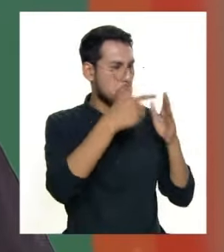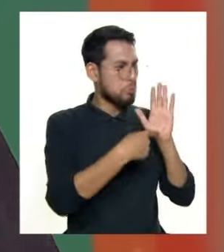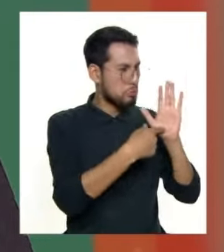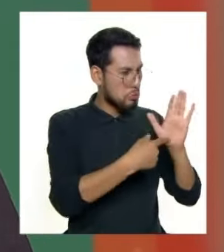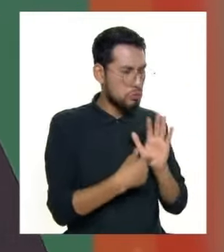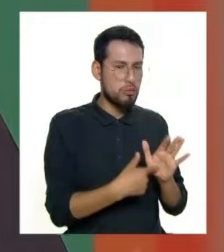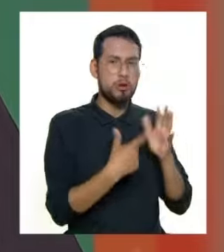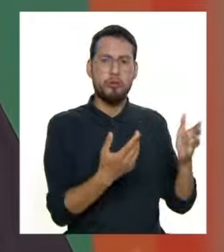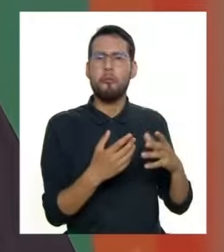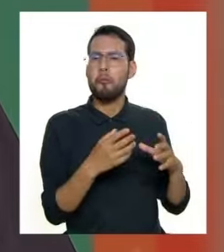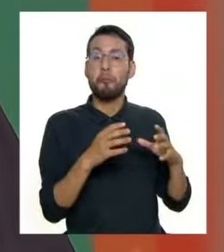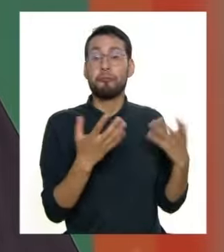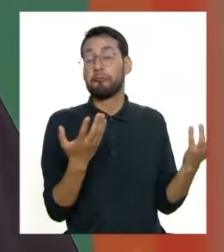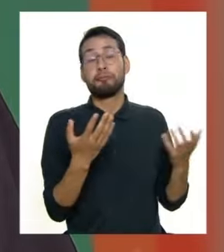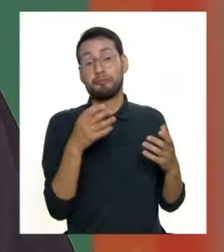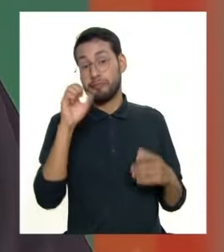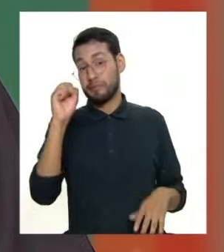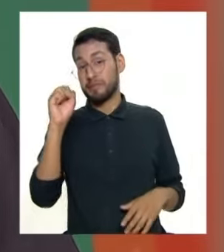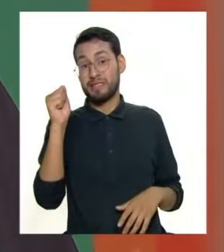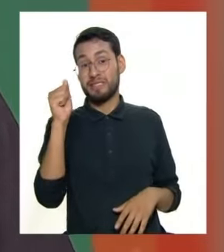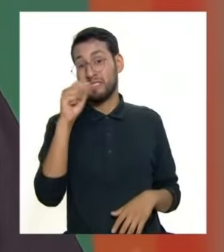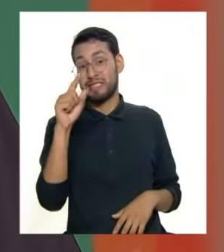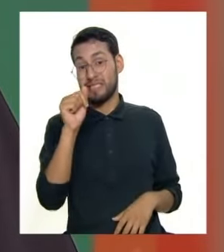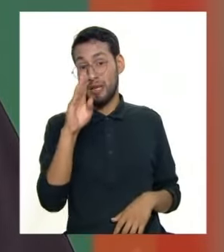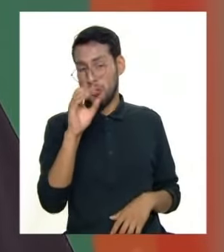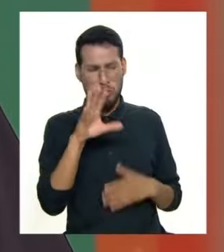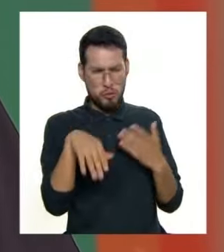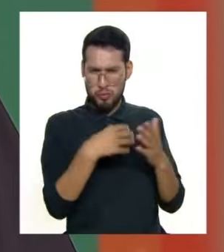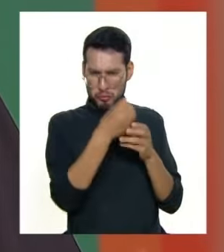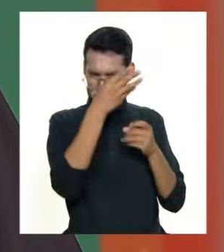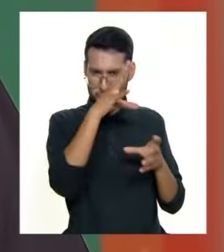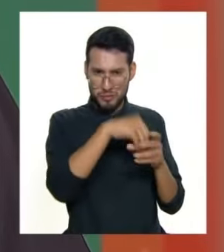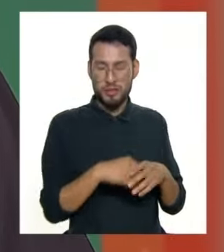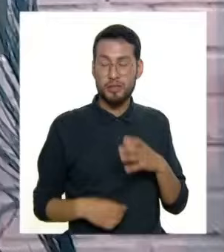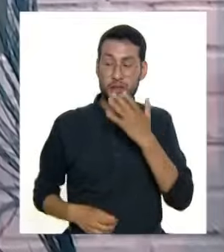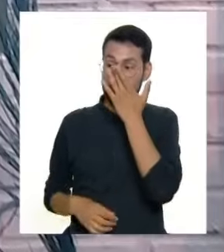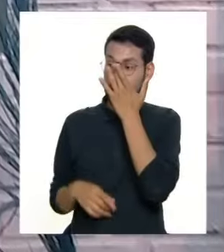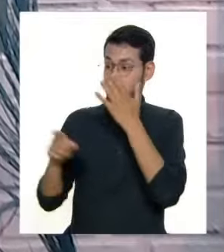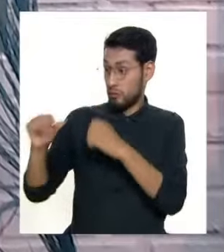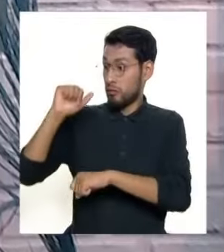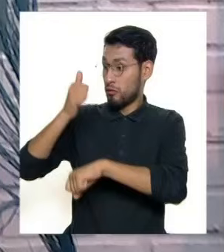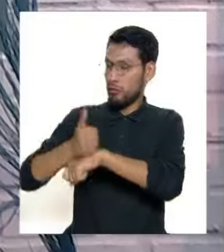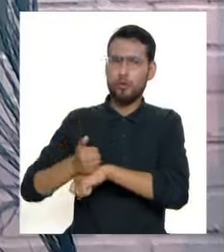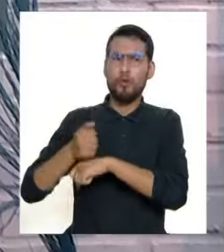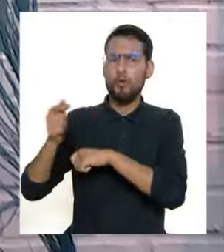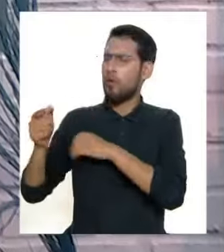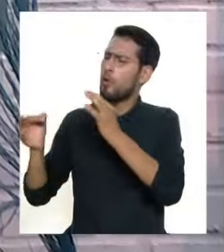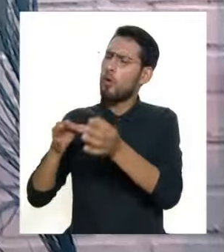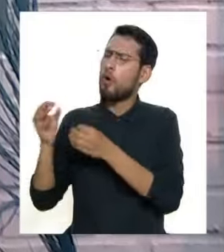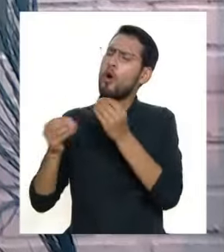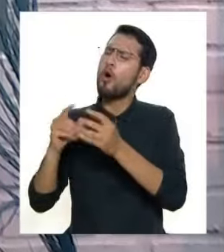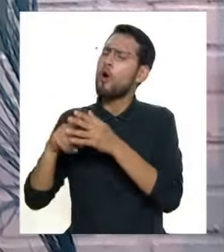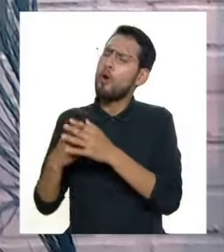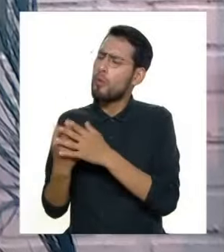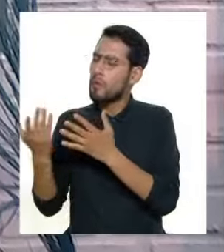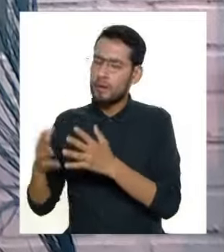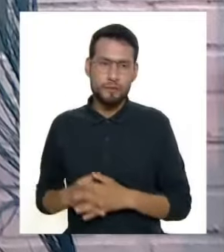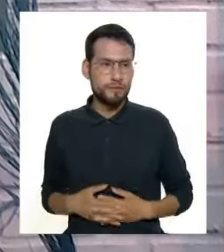presentaciones, cosas que ya se han hecho del Sambo. Ajá. Y ahí está toda la información. Tú fuiste el fundador, cuéntame un poquito cómo empieza la